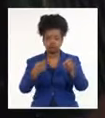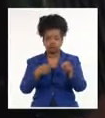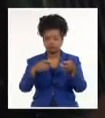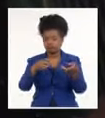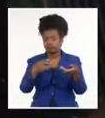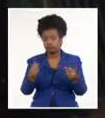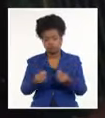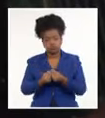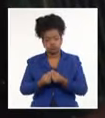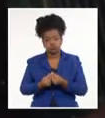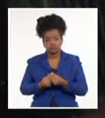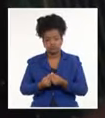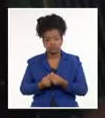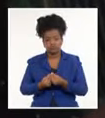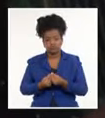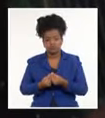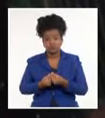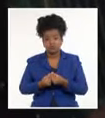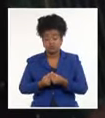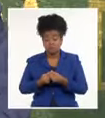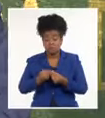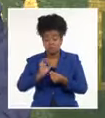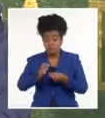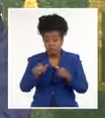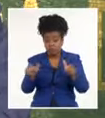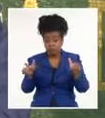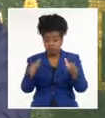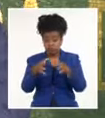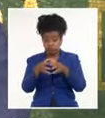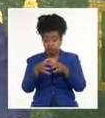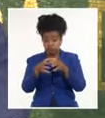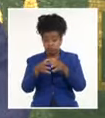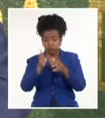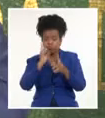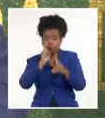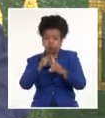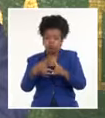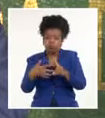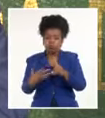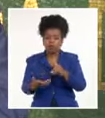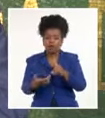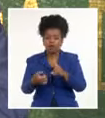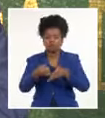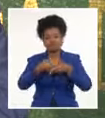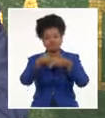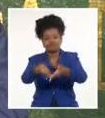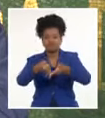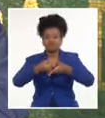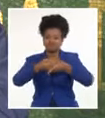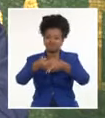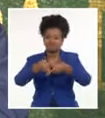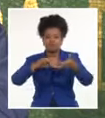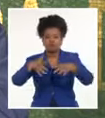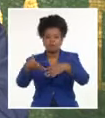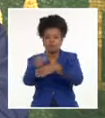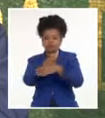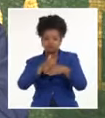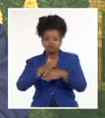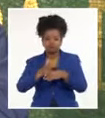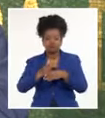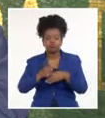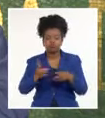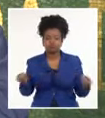alianza es una alianza que además persigue la complementariedad con otros mecanismos de integración.